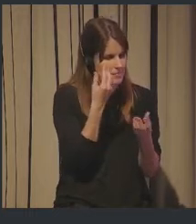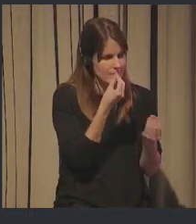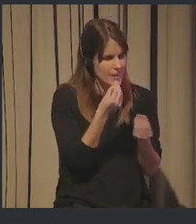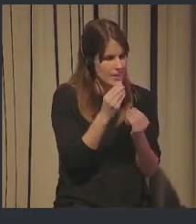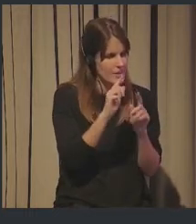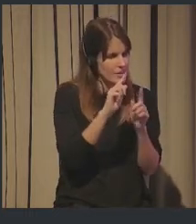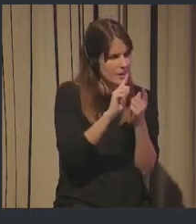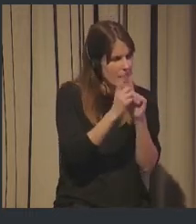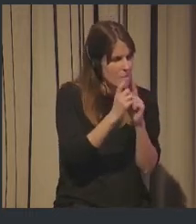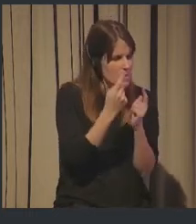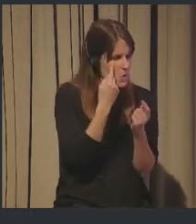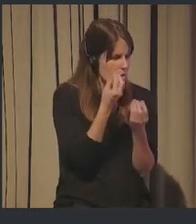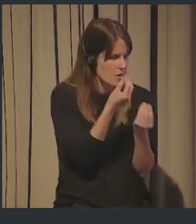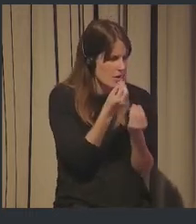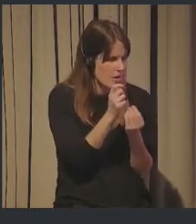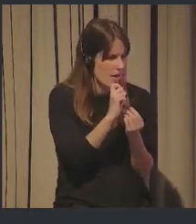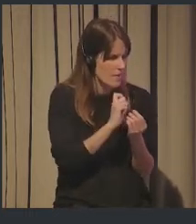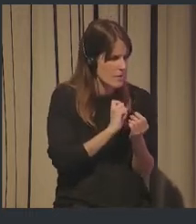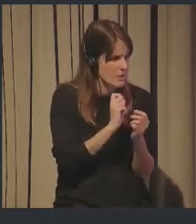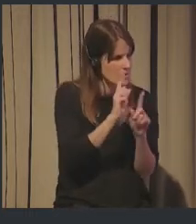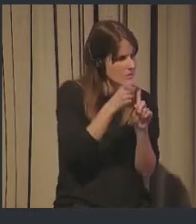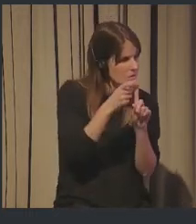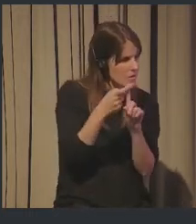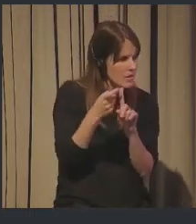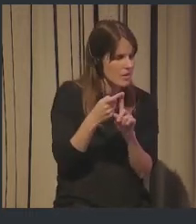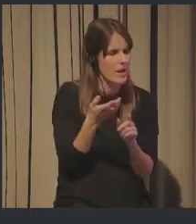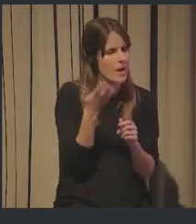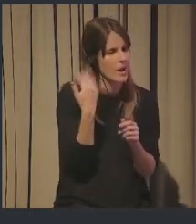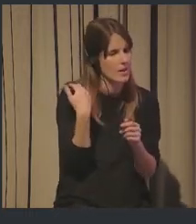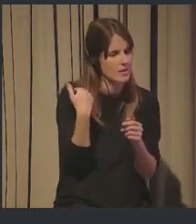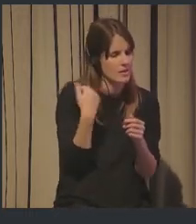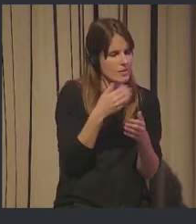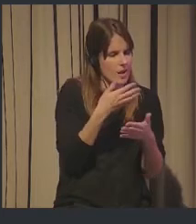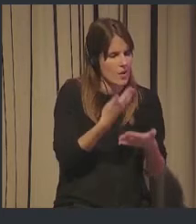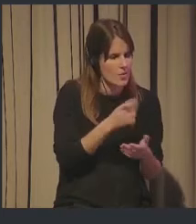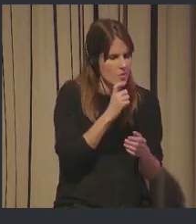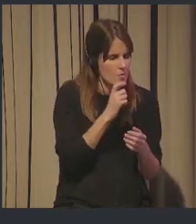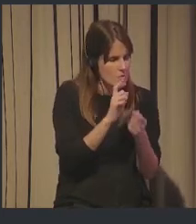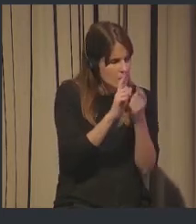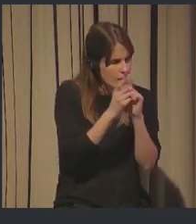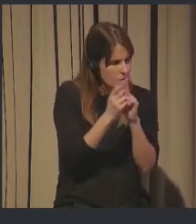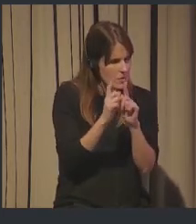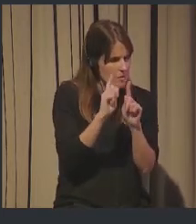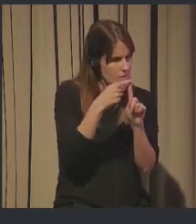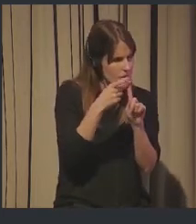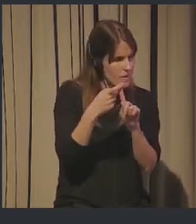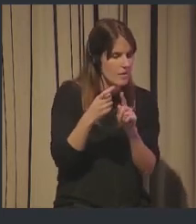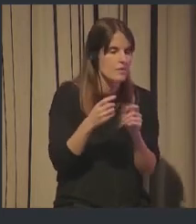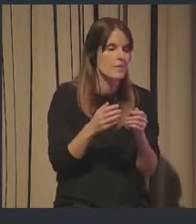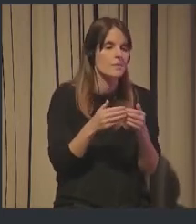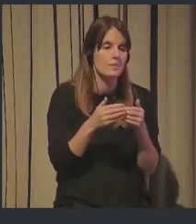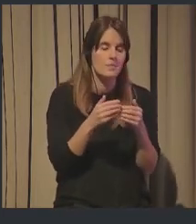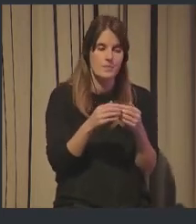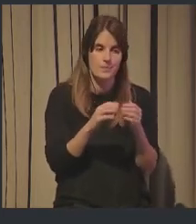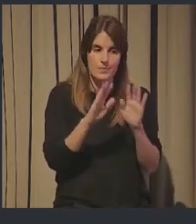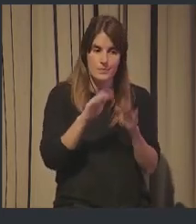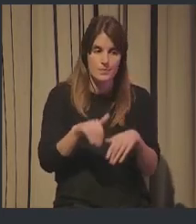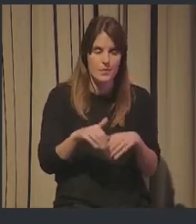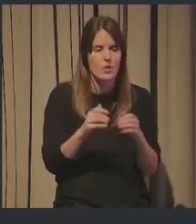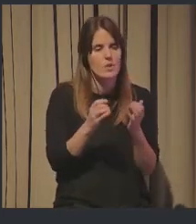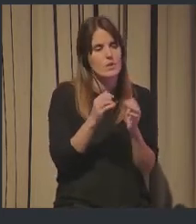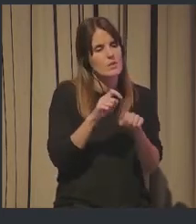ver tus suposiciones para ver cómo esto era antes en la historia. Y por último tenemos el futuro preferido, ese